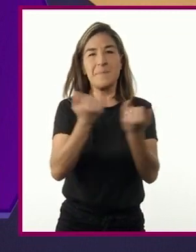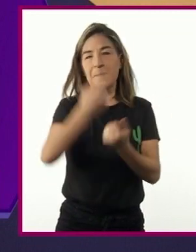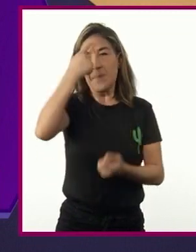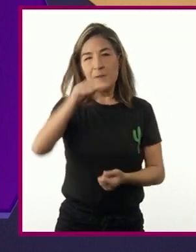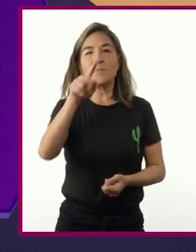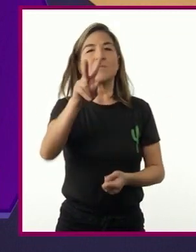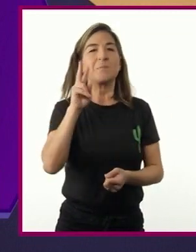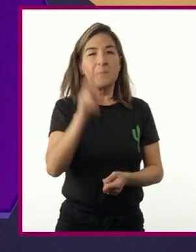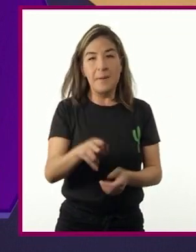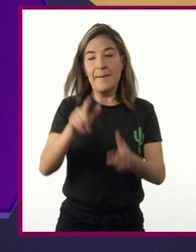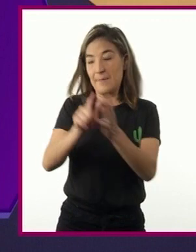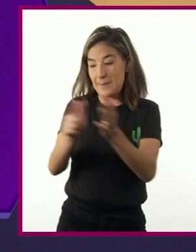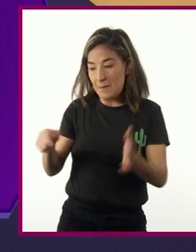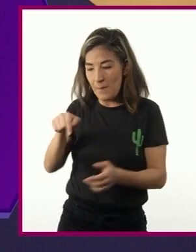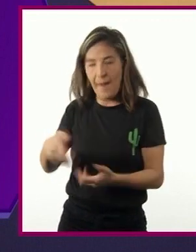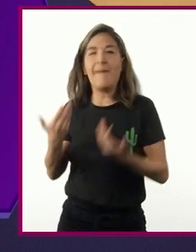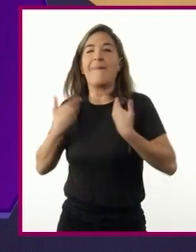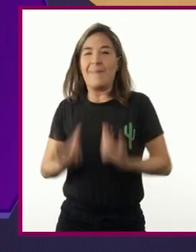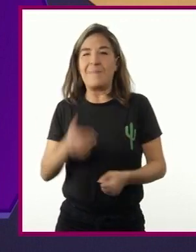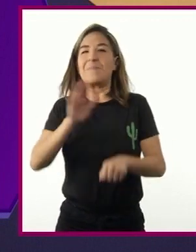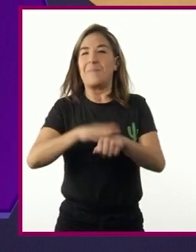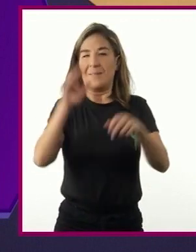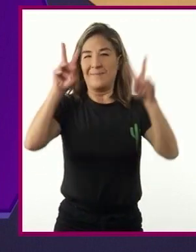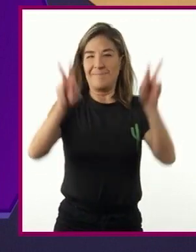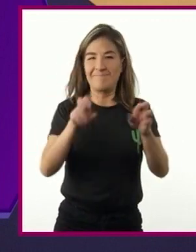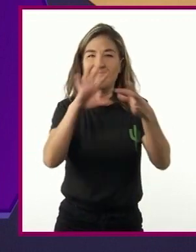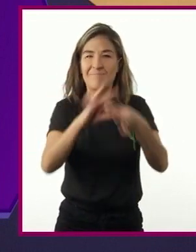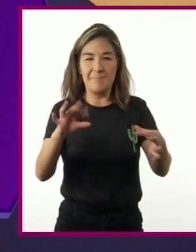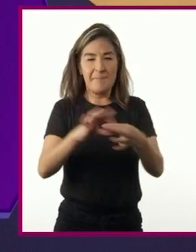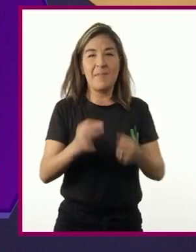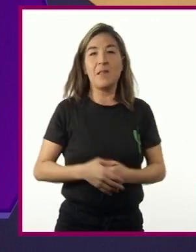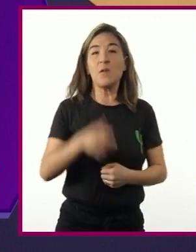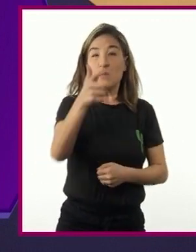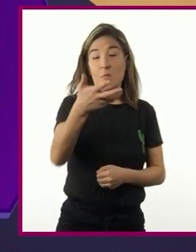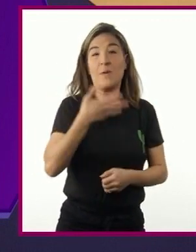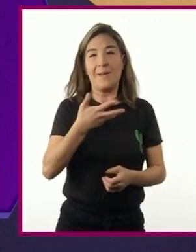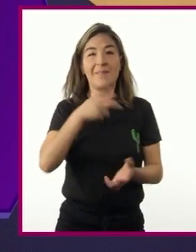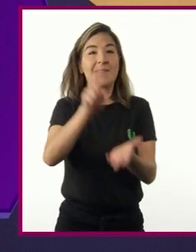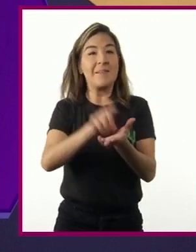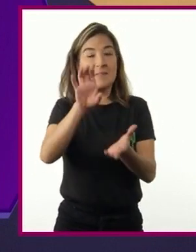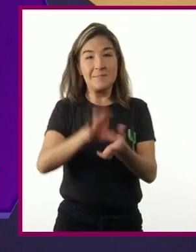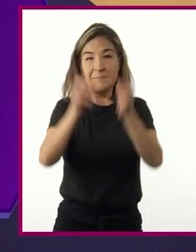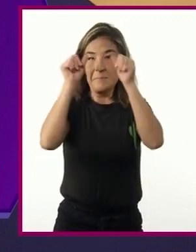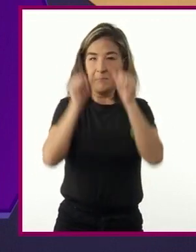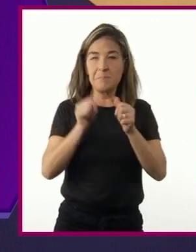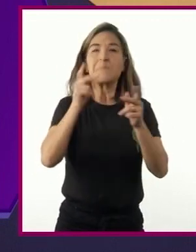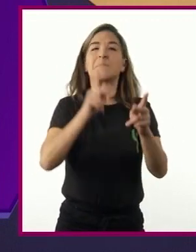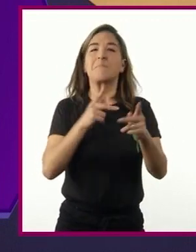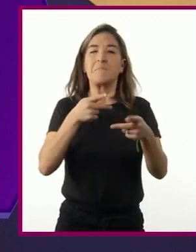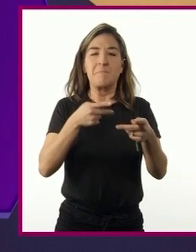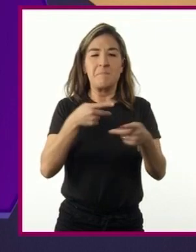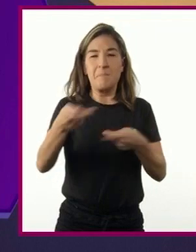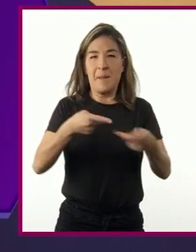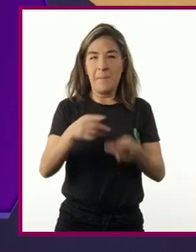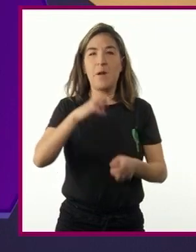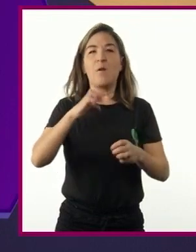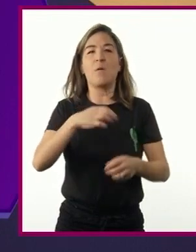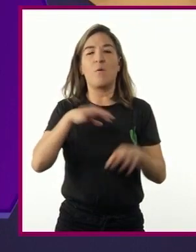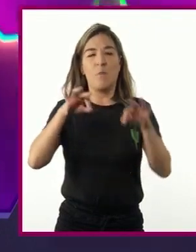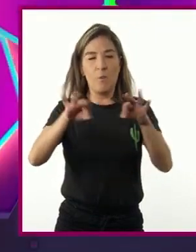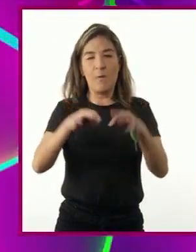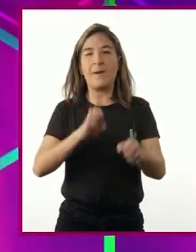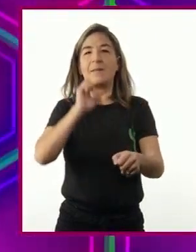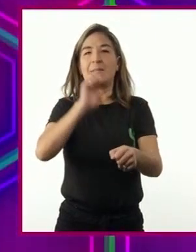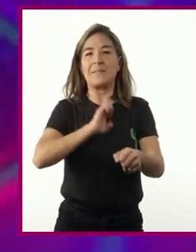puedan ampliar o comprender mejor el tema. Si tienen alguna discapacidad visual, preparen hojas adecuadas, punzón